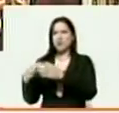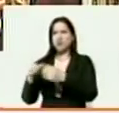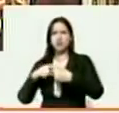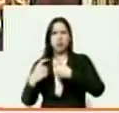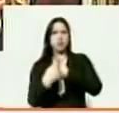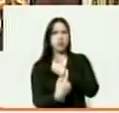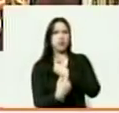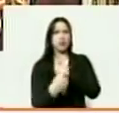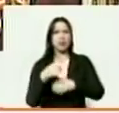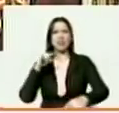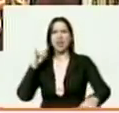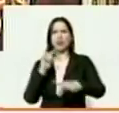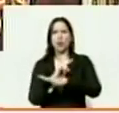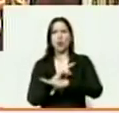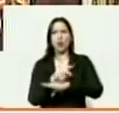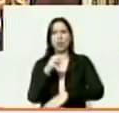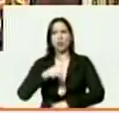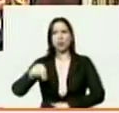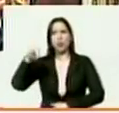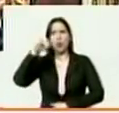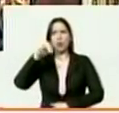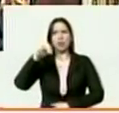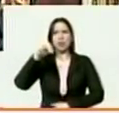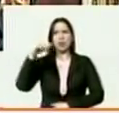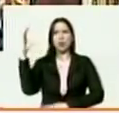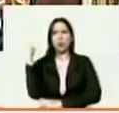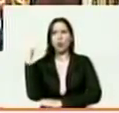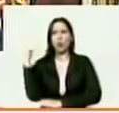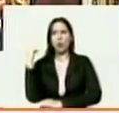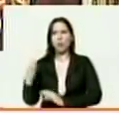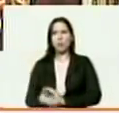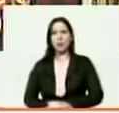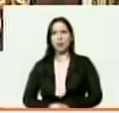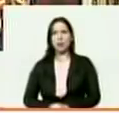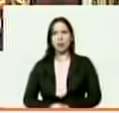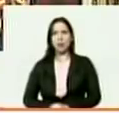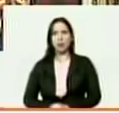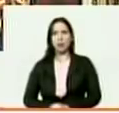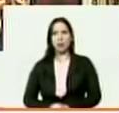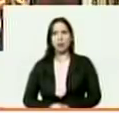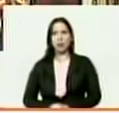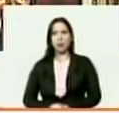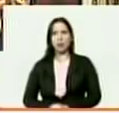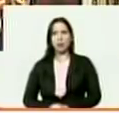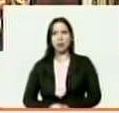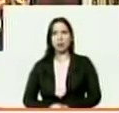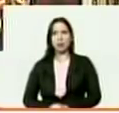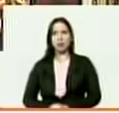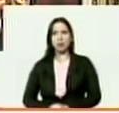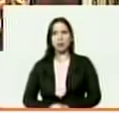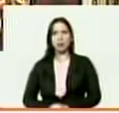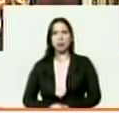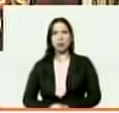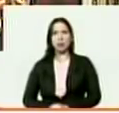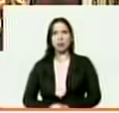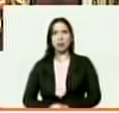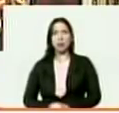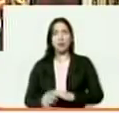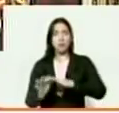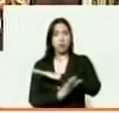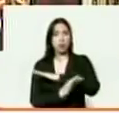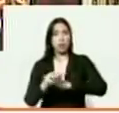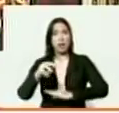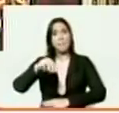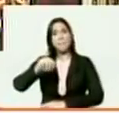traidores, en el norte de Santander, en el Atlántico, en la frontera con Maicao, en